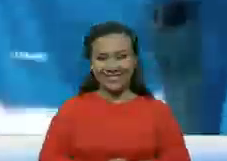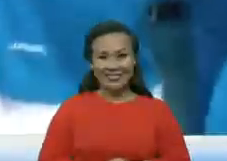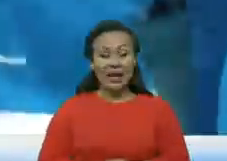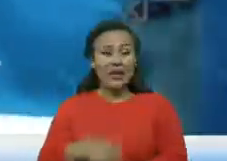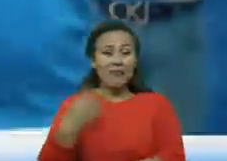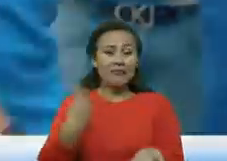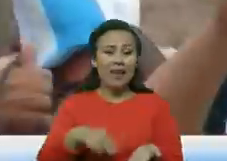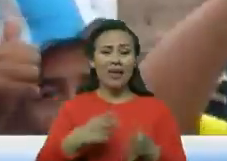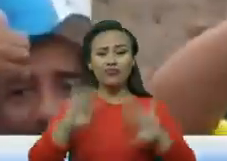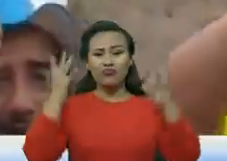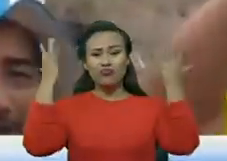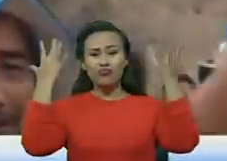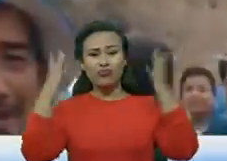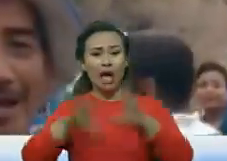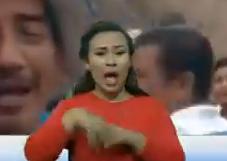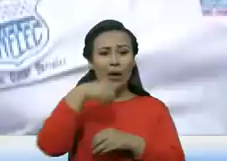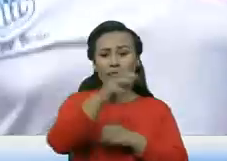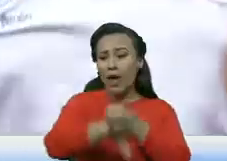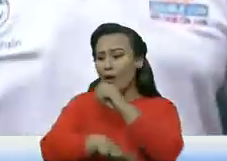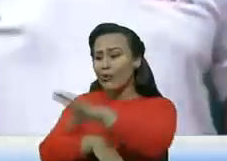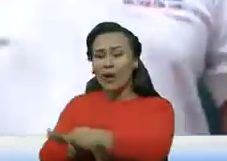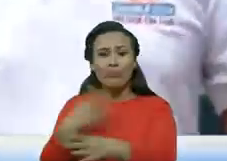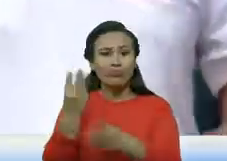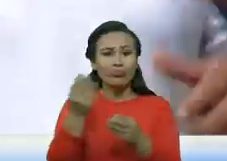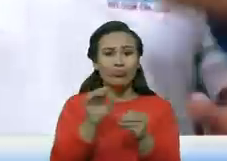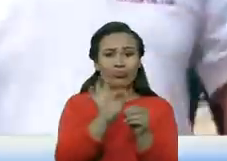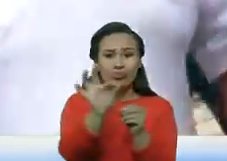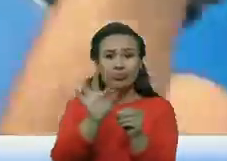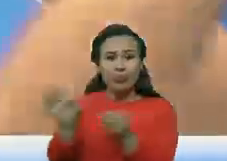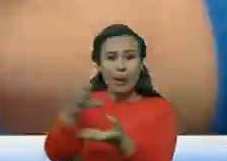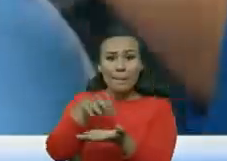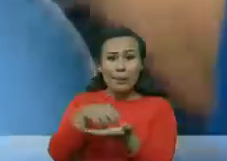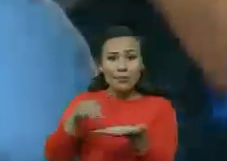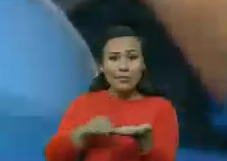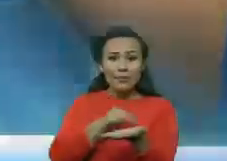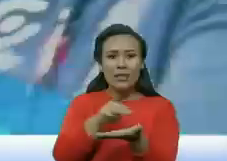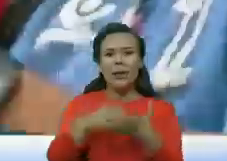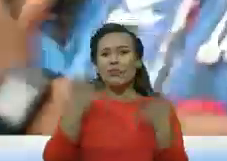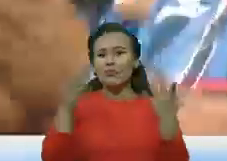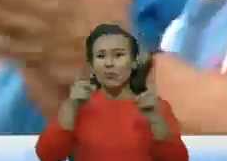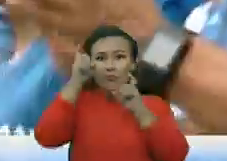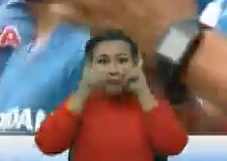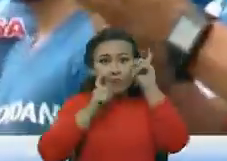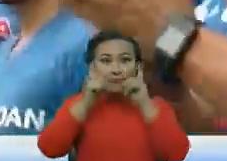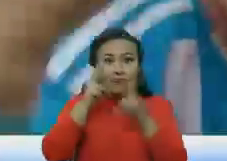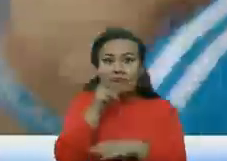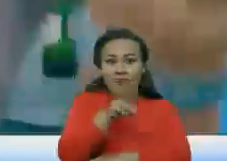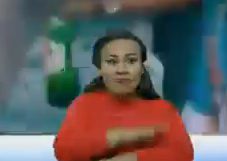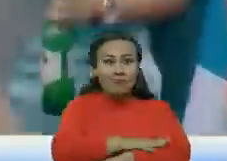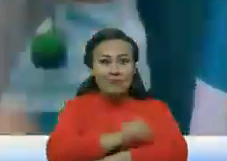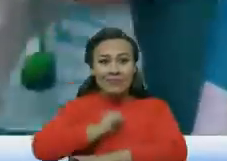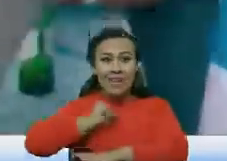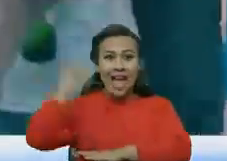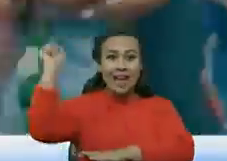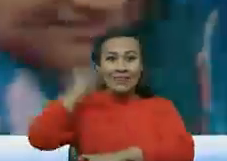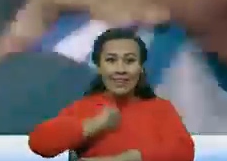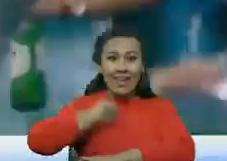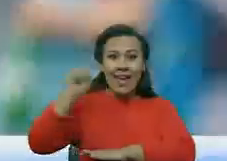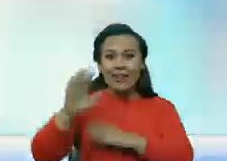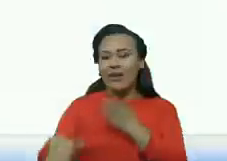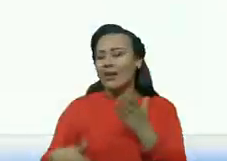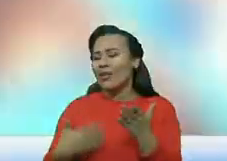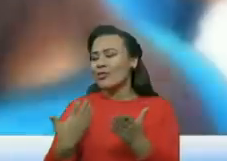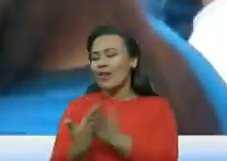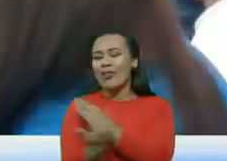El festejo continuaba en diferentes cantones de la provincia y la reacción de los hinchas emelecistas tras el triunfo se vivió en todo